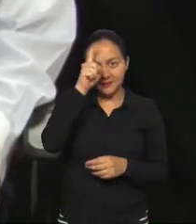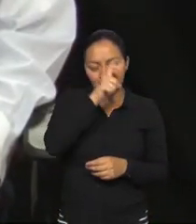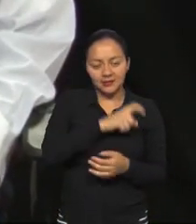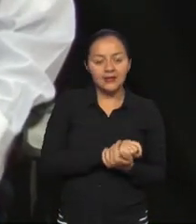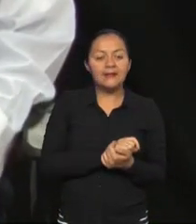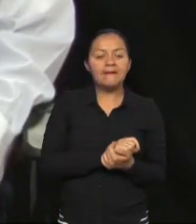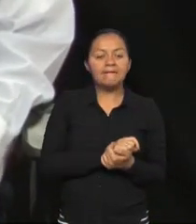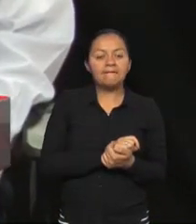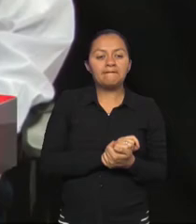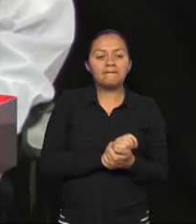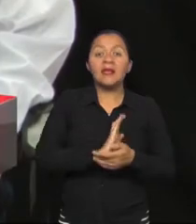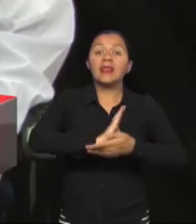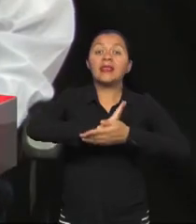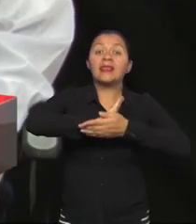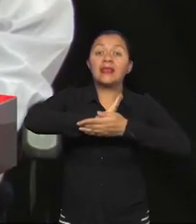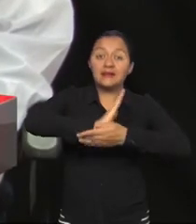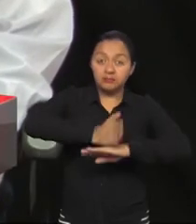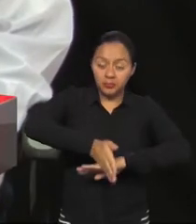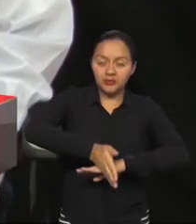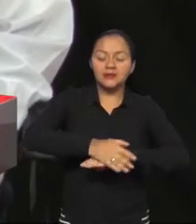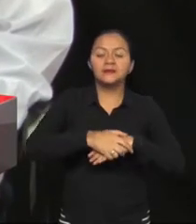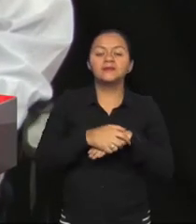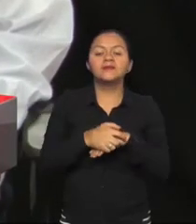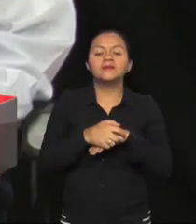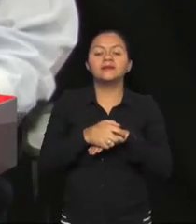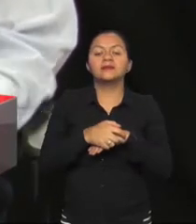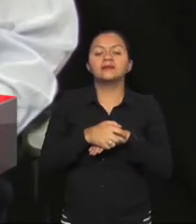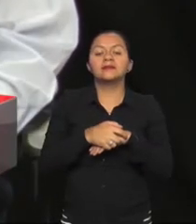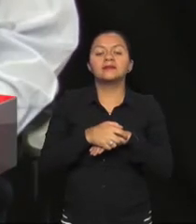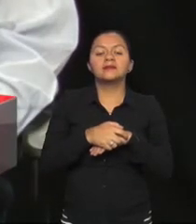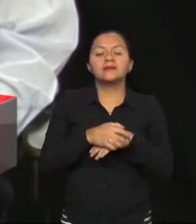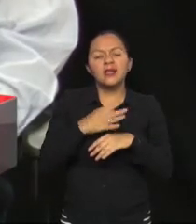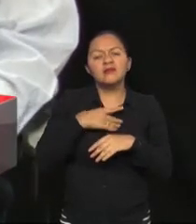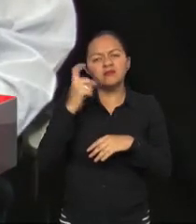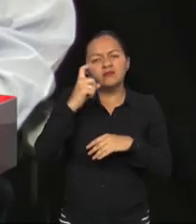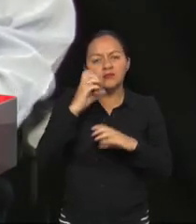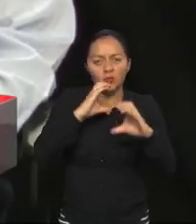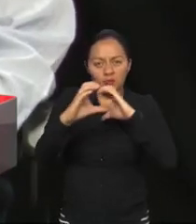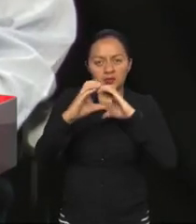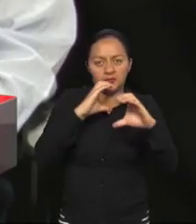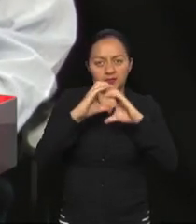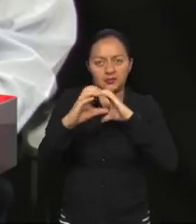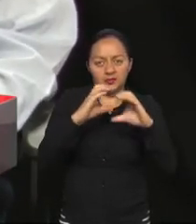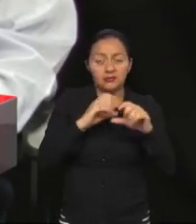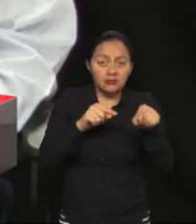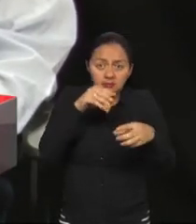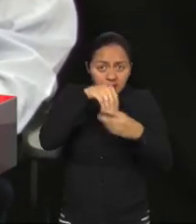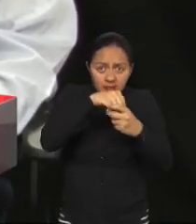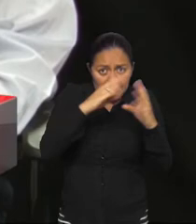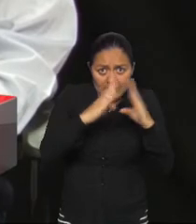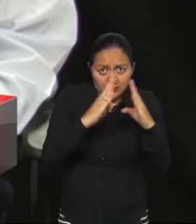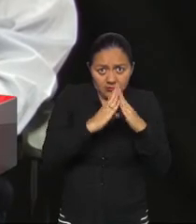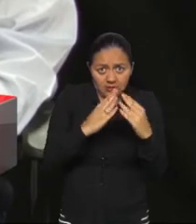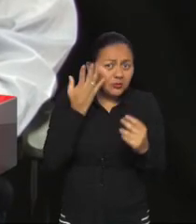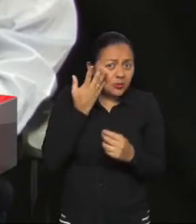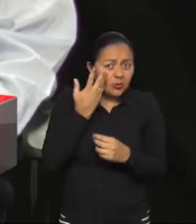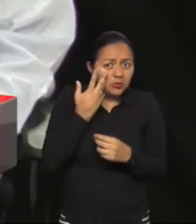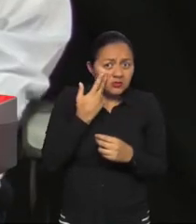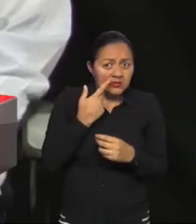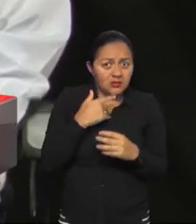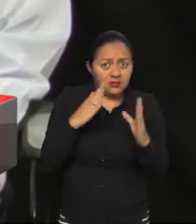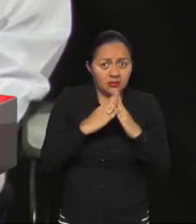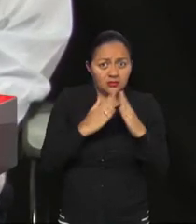luego había la necesidad de conversar, porque les pasaba en sus casas, a su cotidianidad.